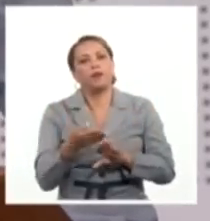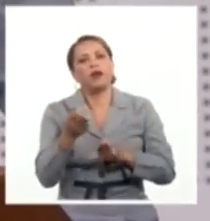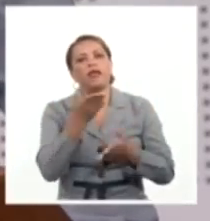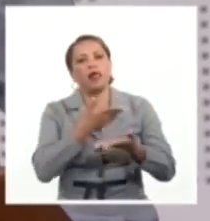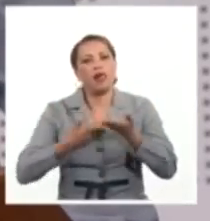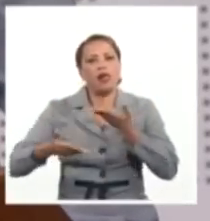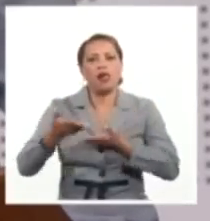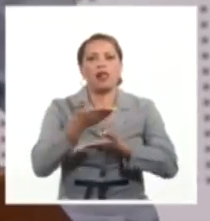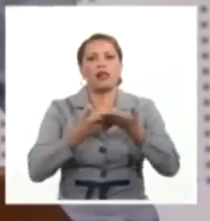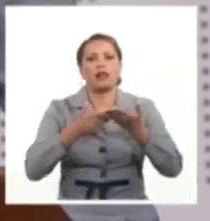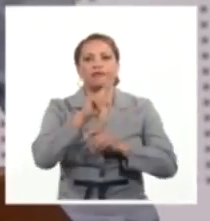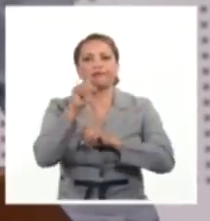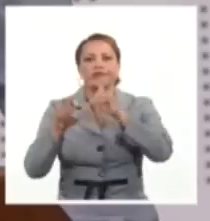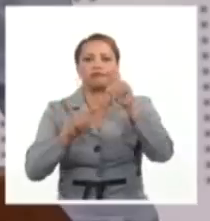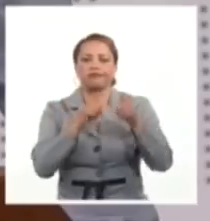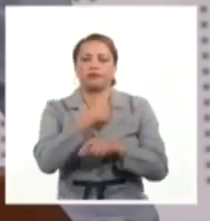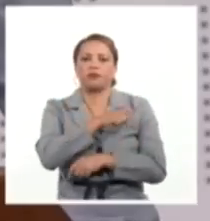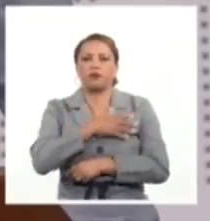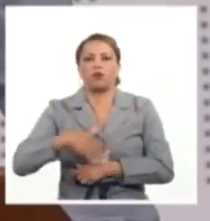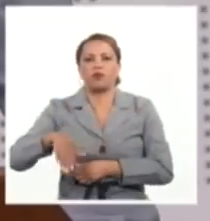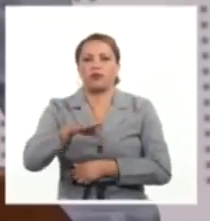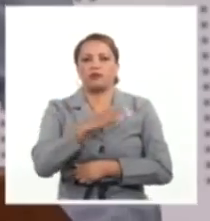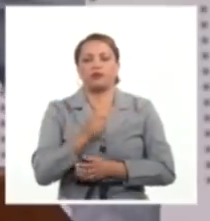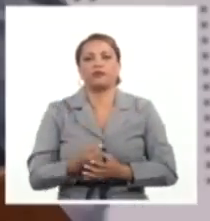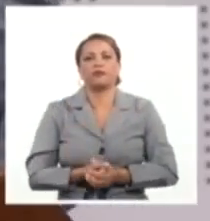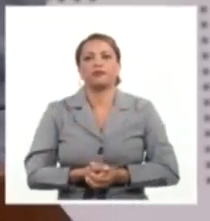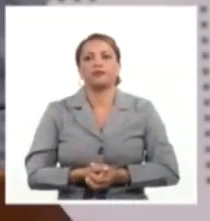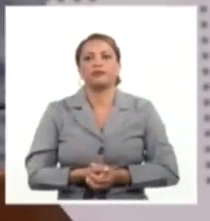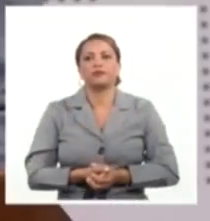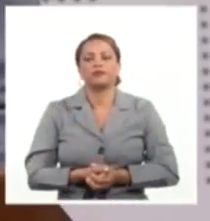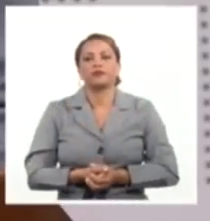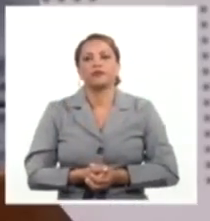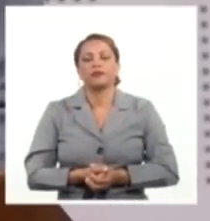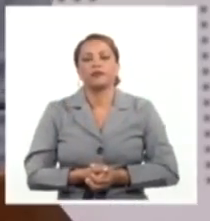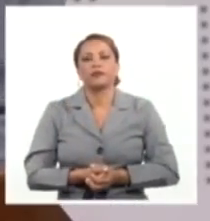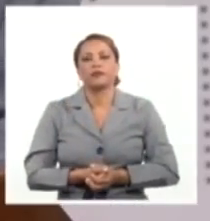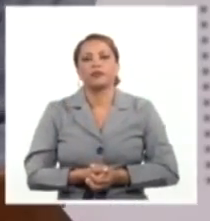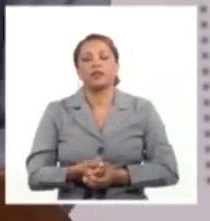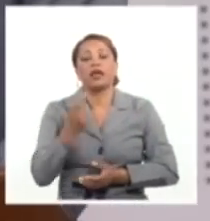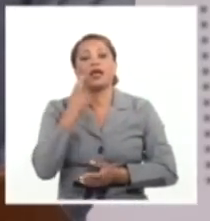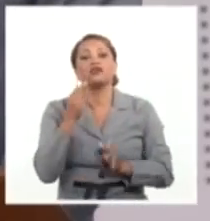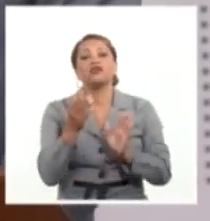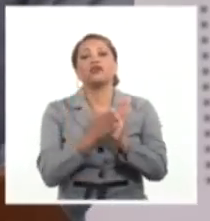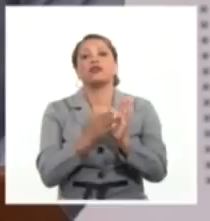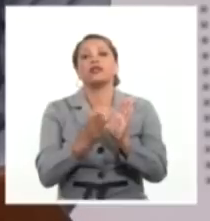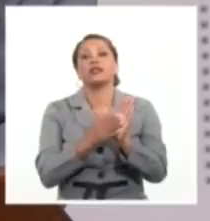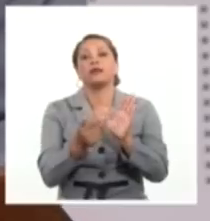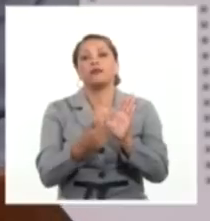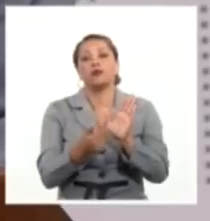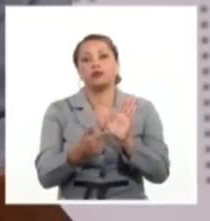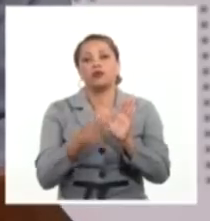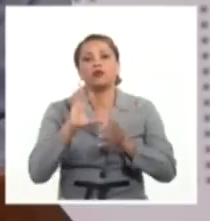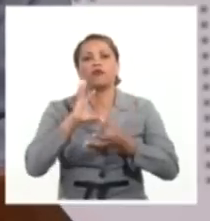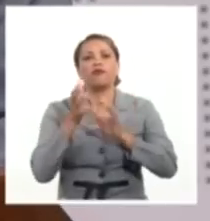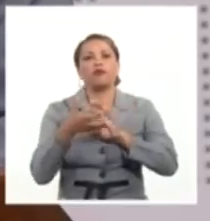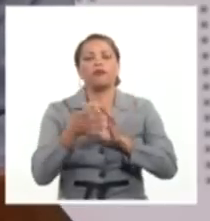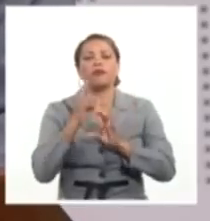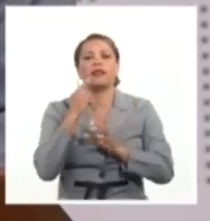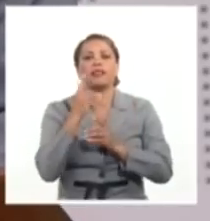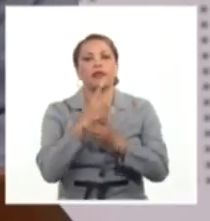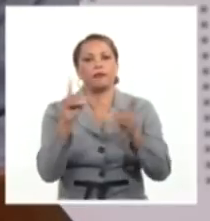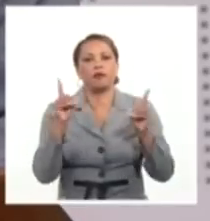consulta popular. Este ejercicio, que constituyó una evidencia más del carácter democrático del sistema socialista